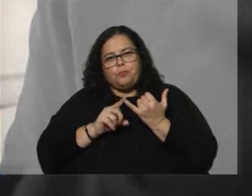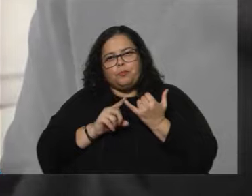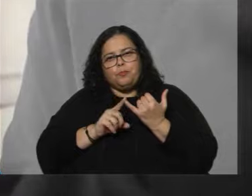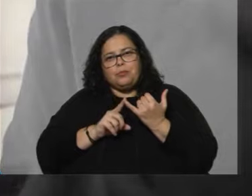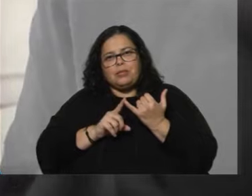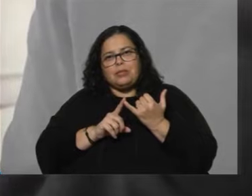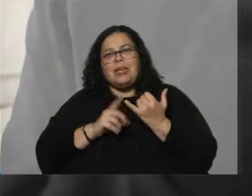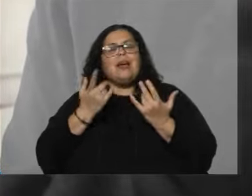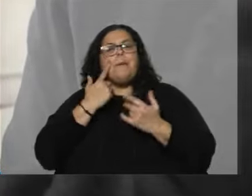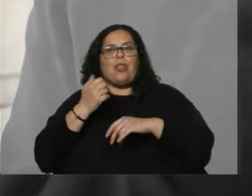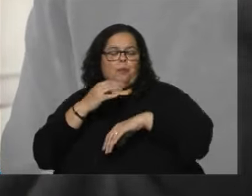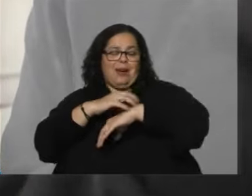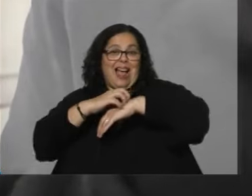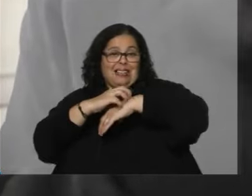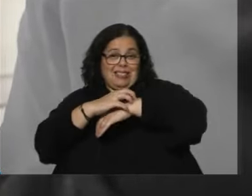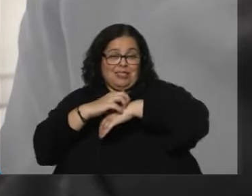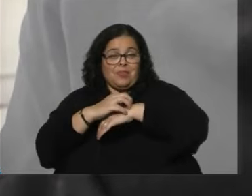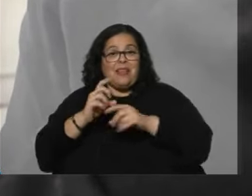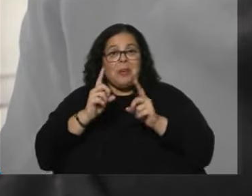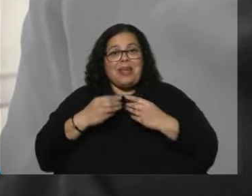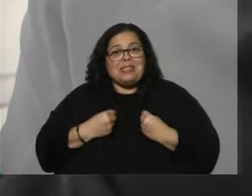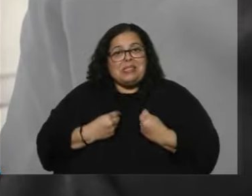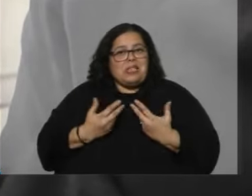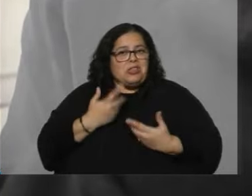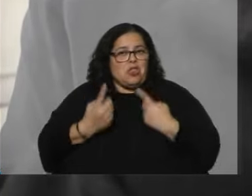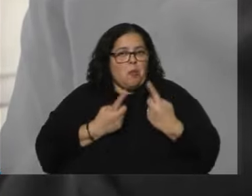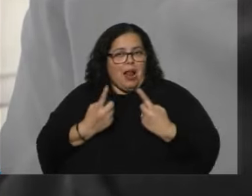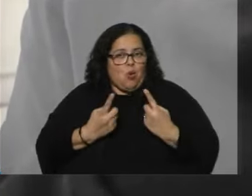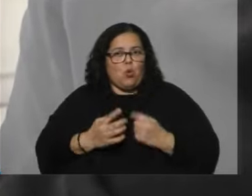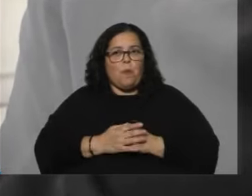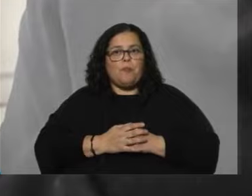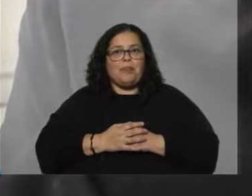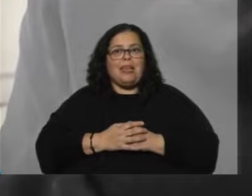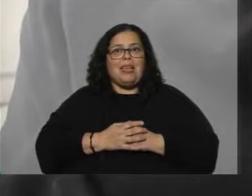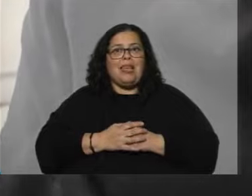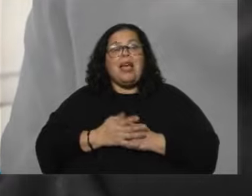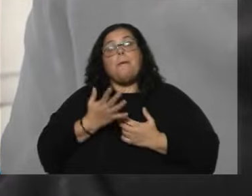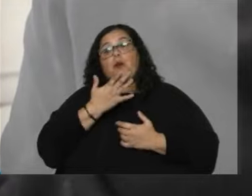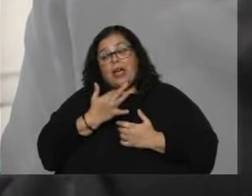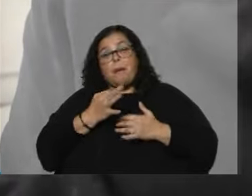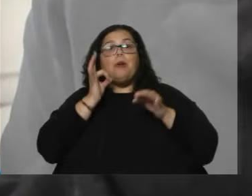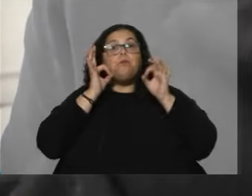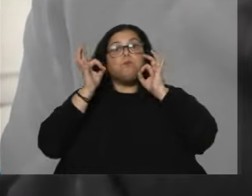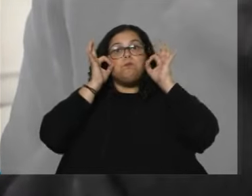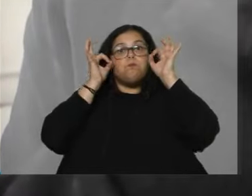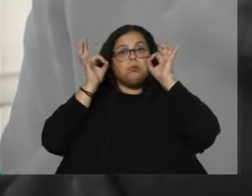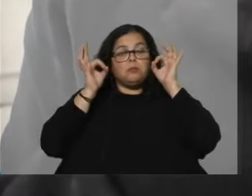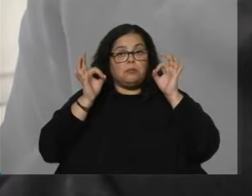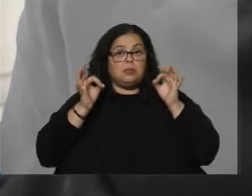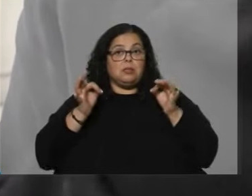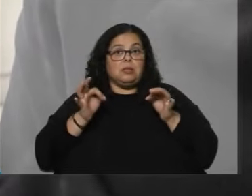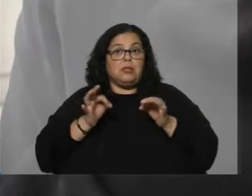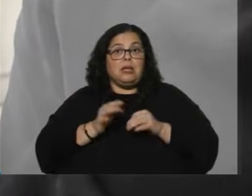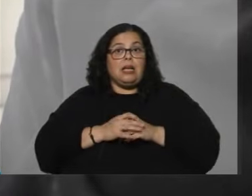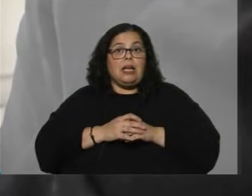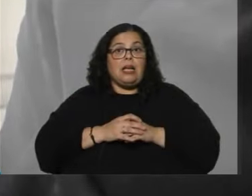perdón, rash y algún síntoma accesorio a eso, que habitualmente es erupción muy